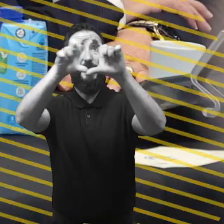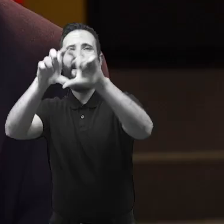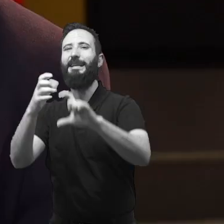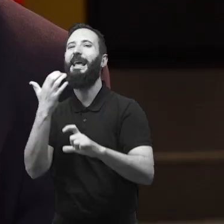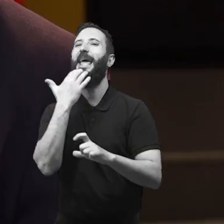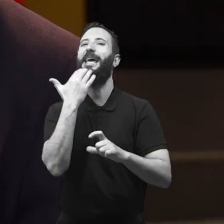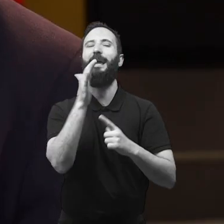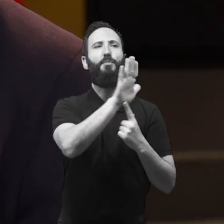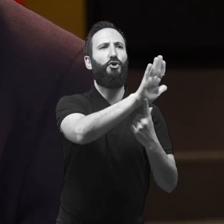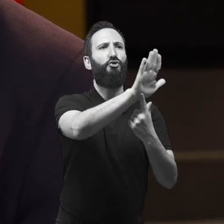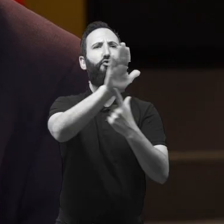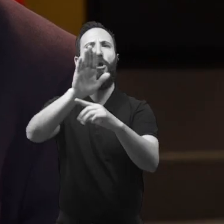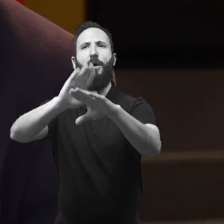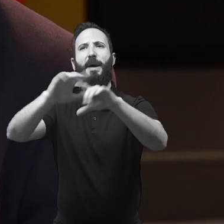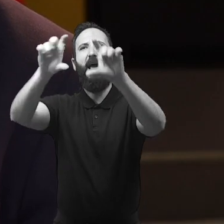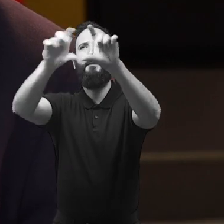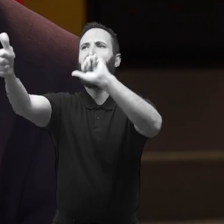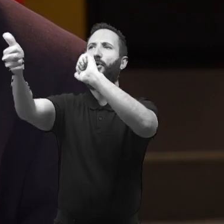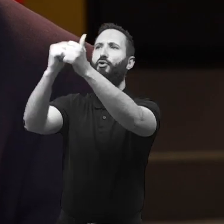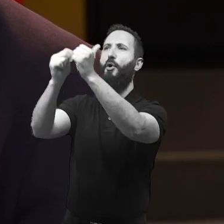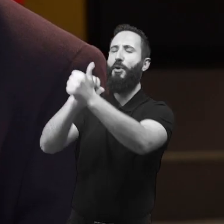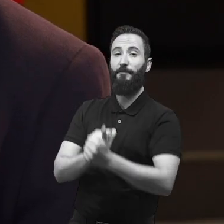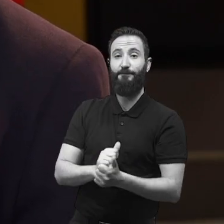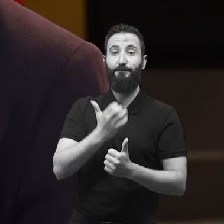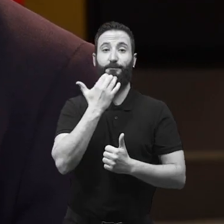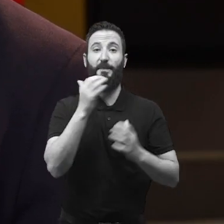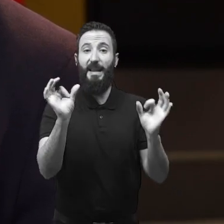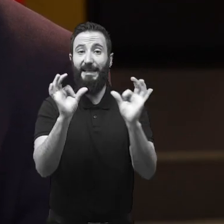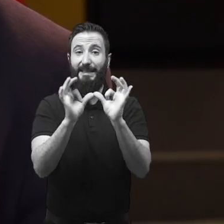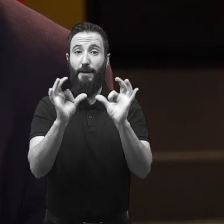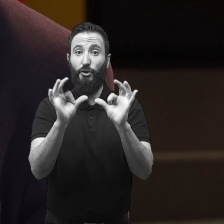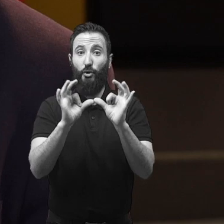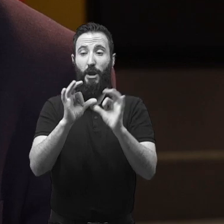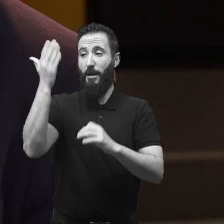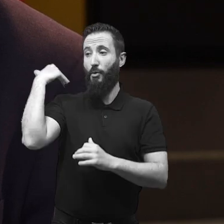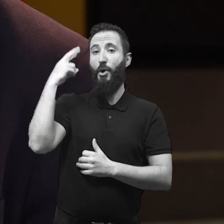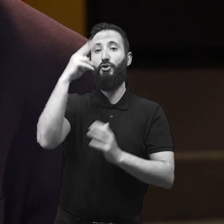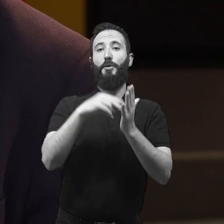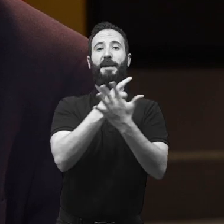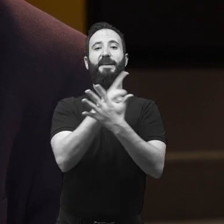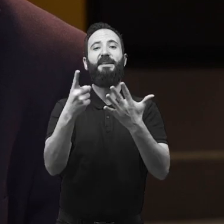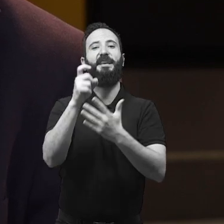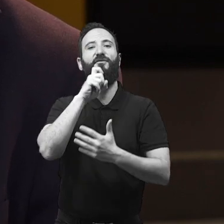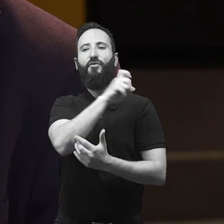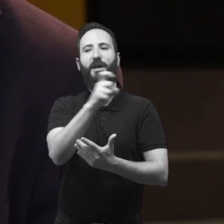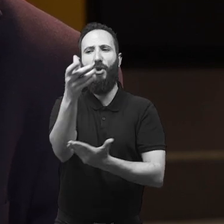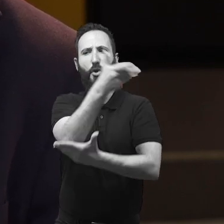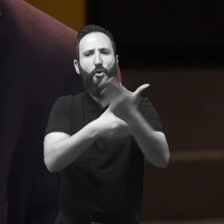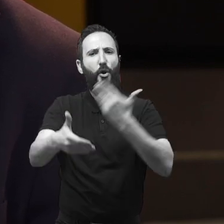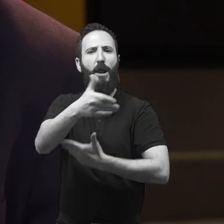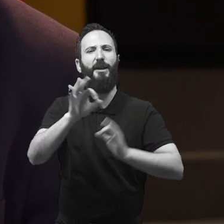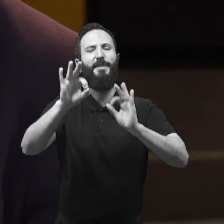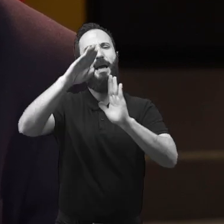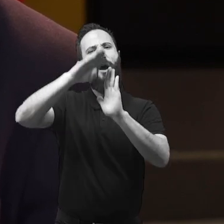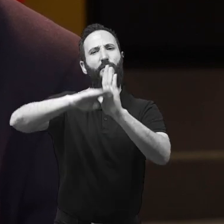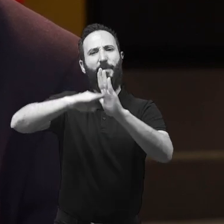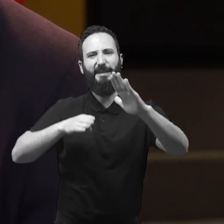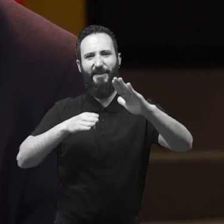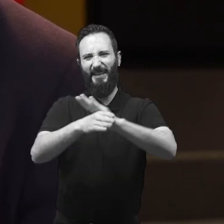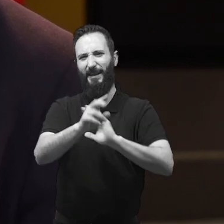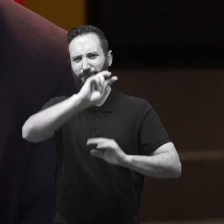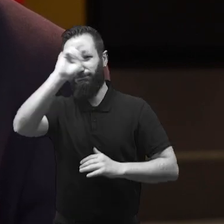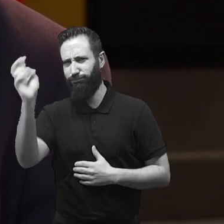sus pasos. Samsung colabora con la Fundación ENCE desde 2016 en diferentes programas de accesibilidad, pero en concreto en este